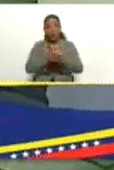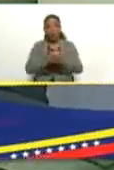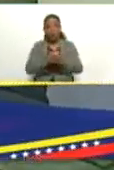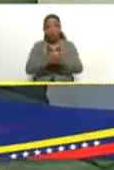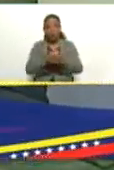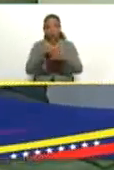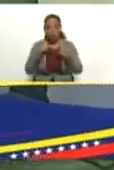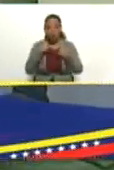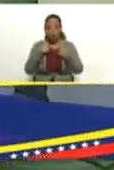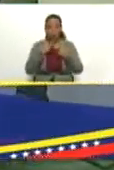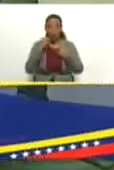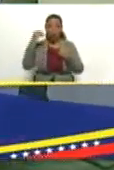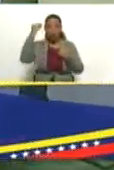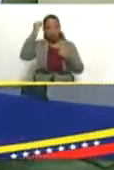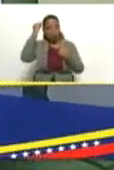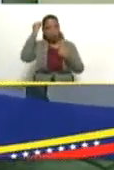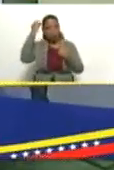pensaba, tan joven,